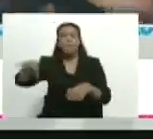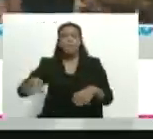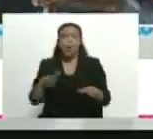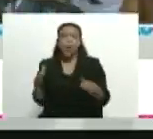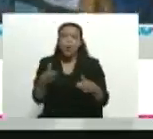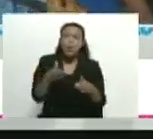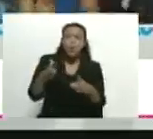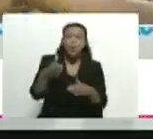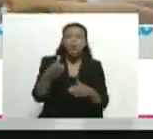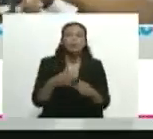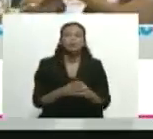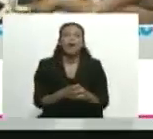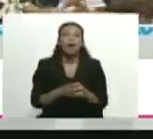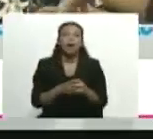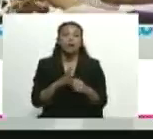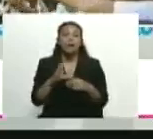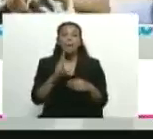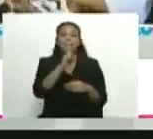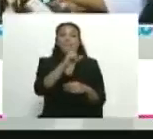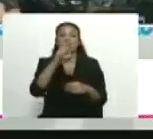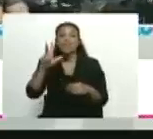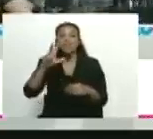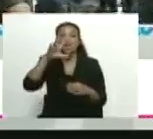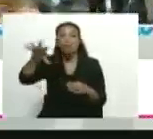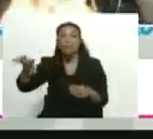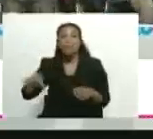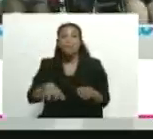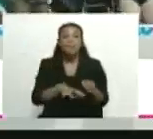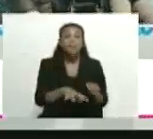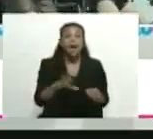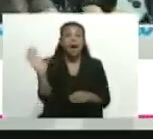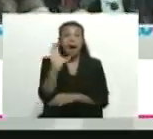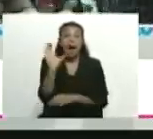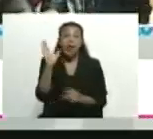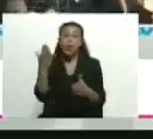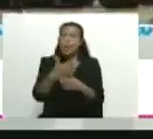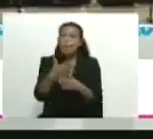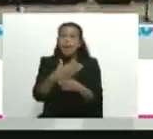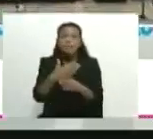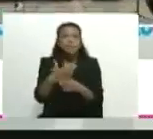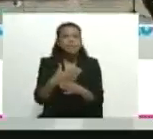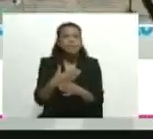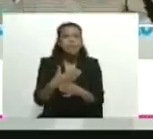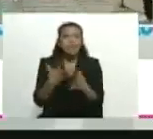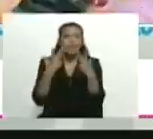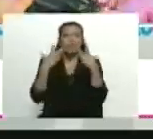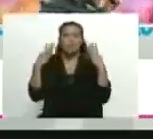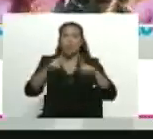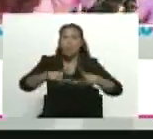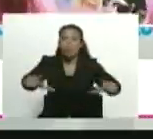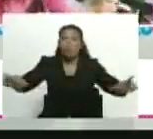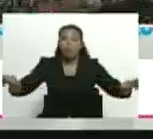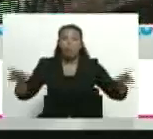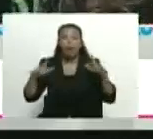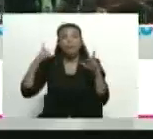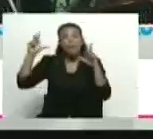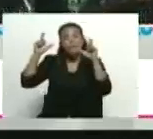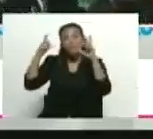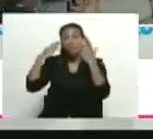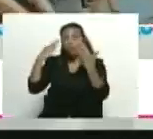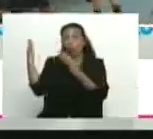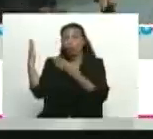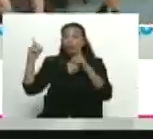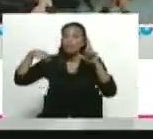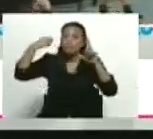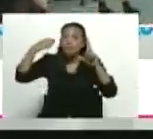ruta maravillosa que nos llevó por 23 estados. En Caracas compartimos ese gran escenario que vemos ahí en esa fotografía y en